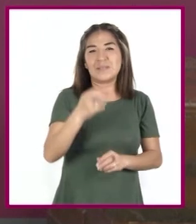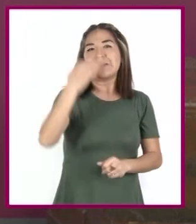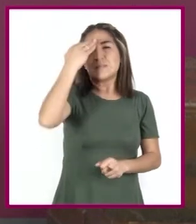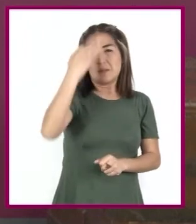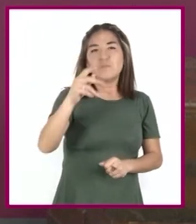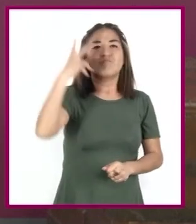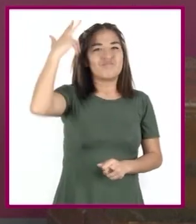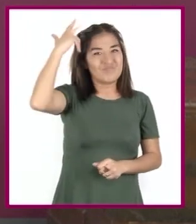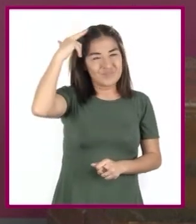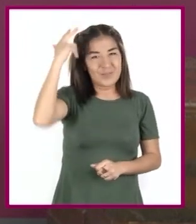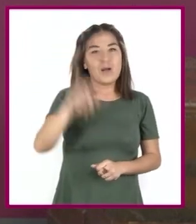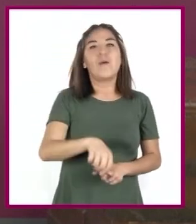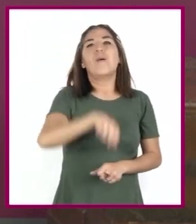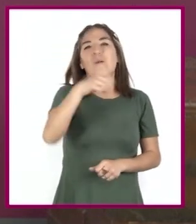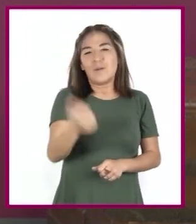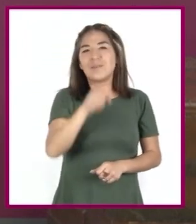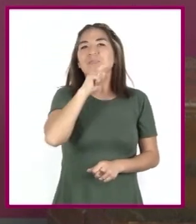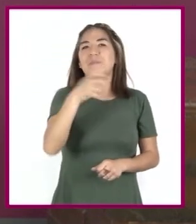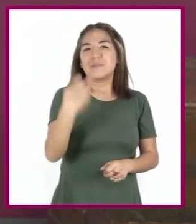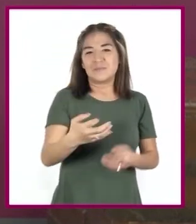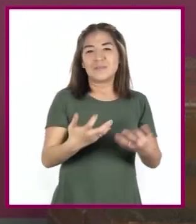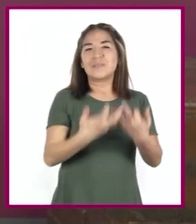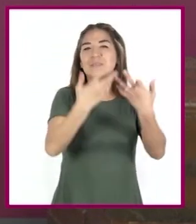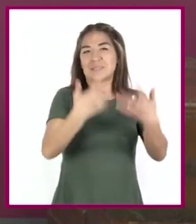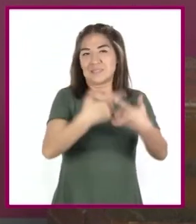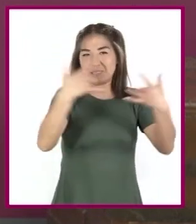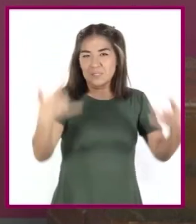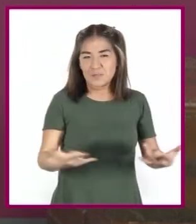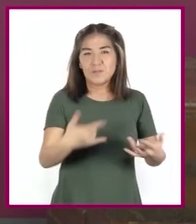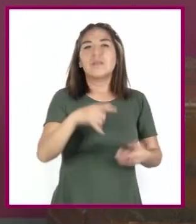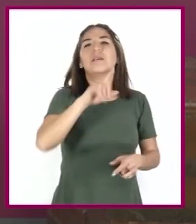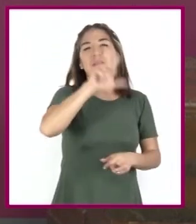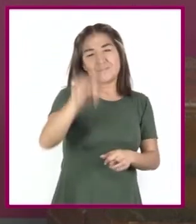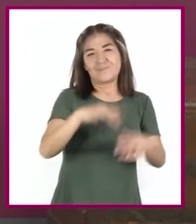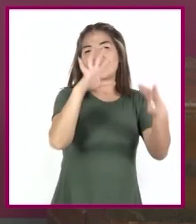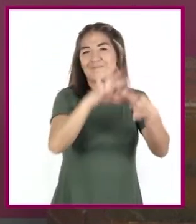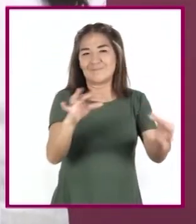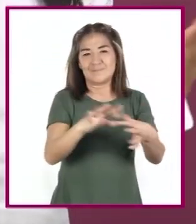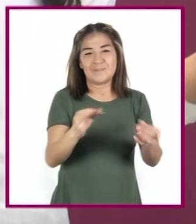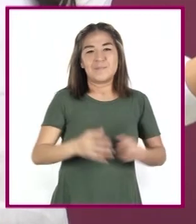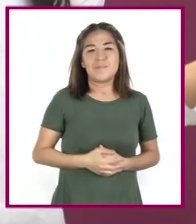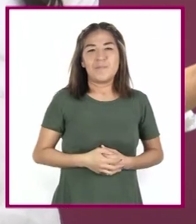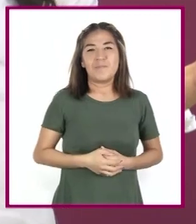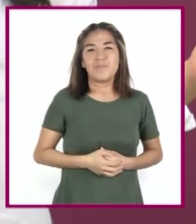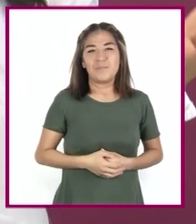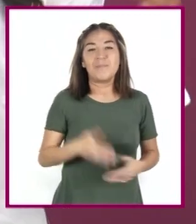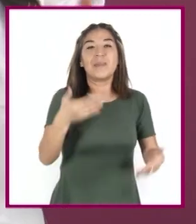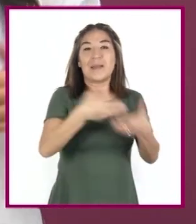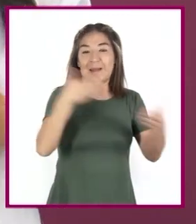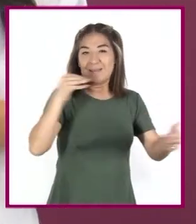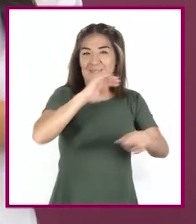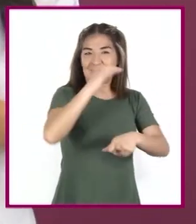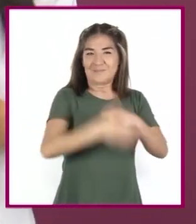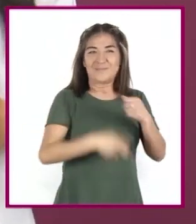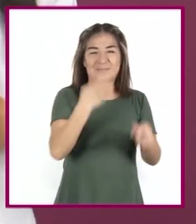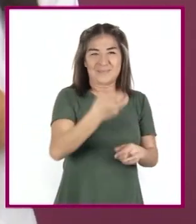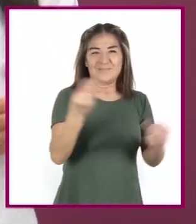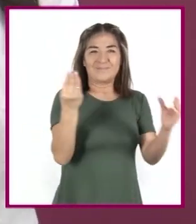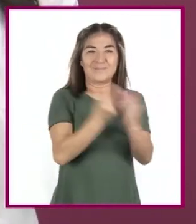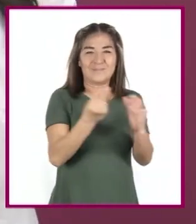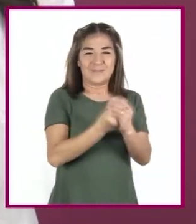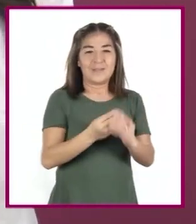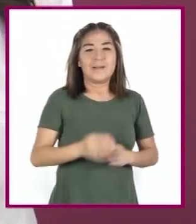Porfiriato, otro periodo de nuestra historia cuyo desarrollo se verá más adelante. Antes de concluir con la sesión de